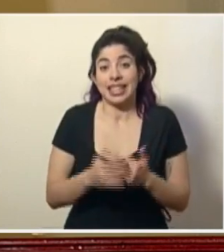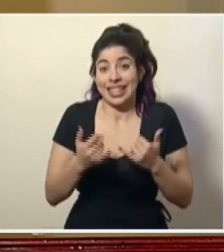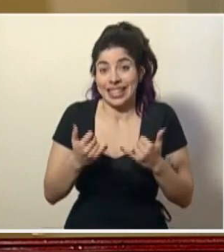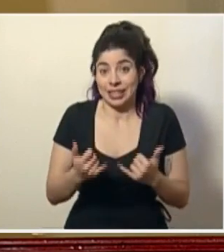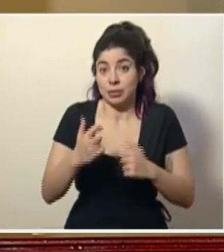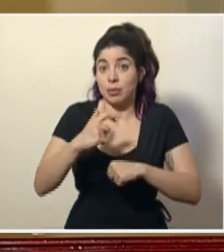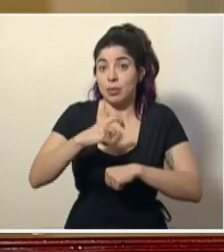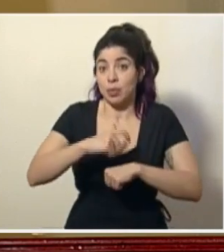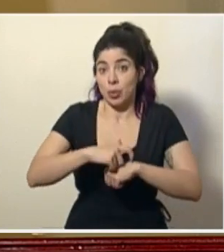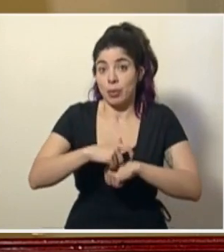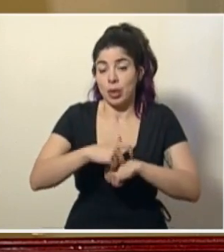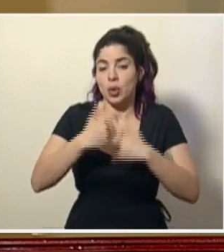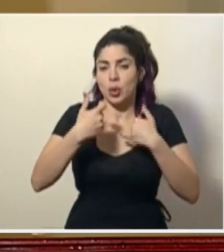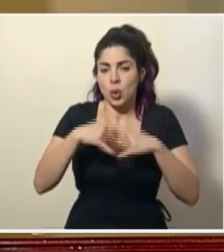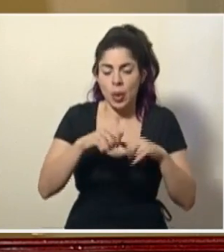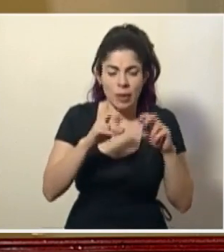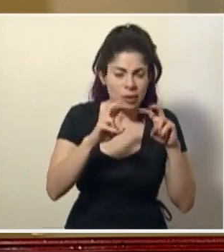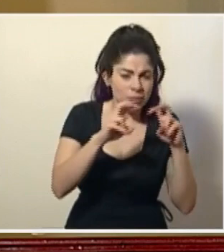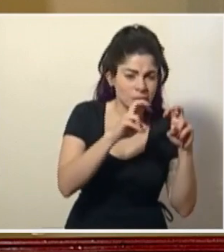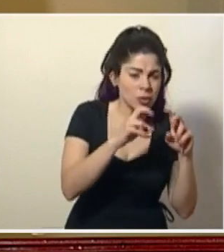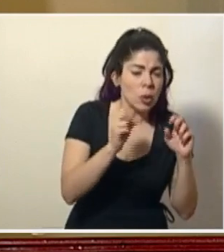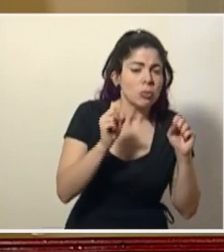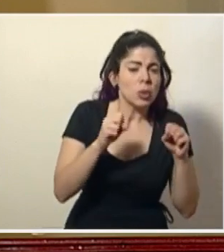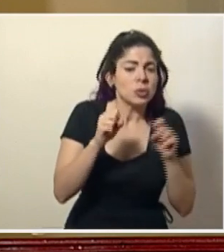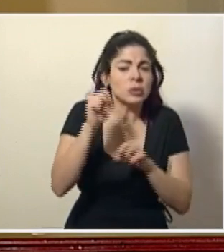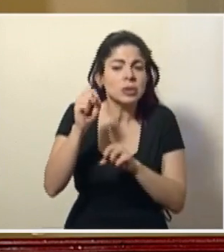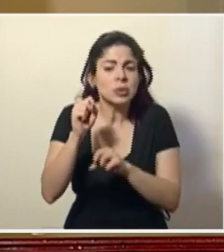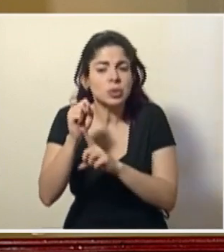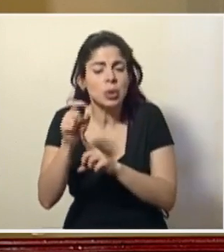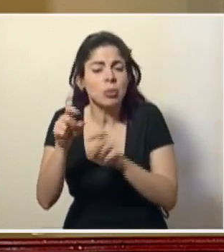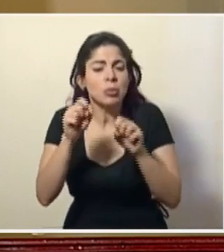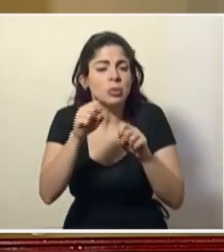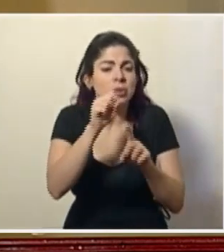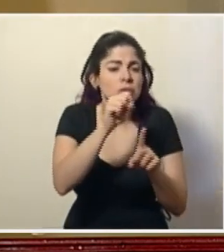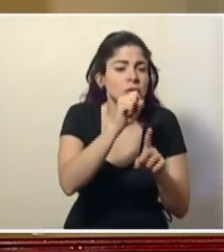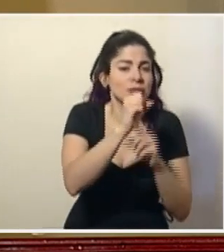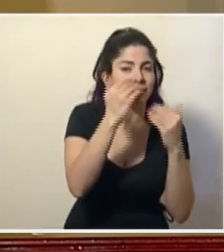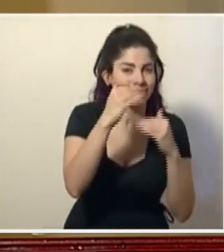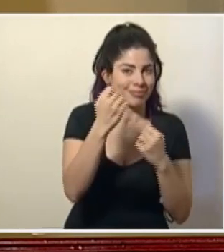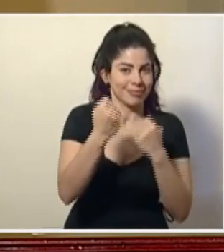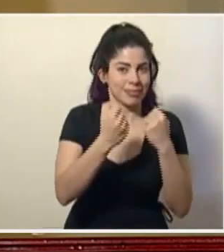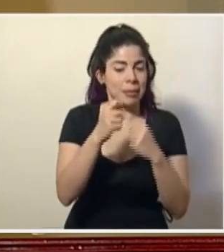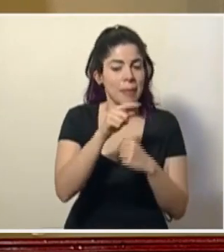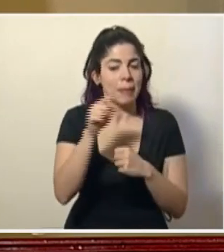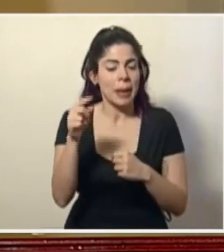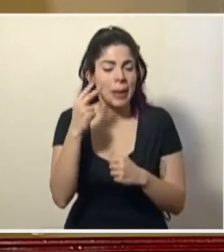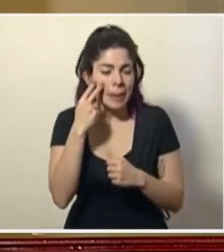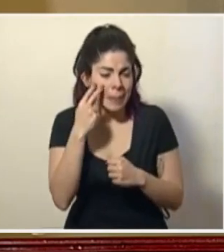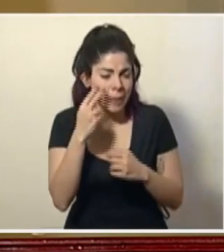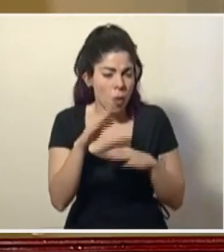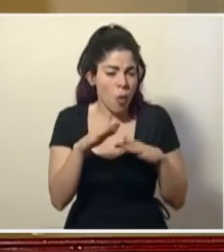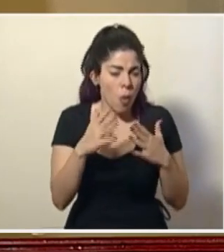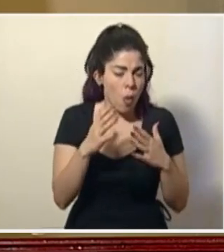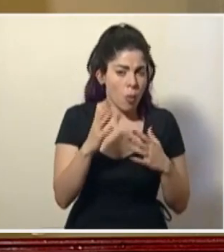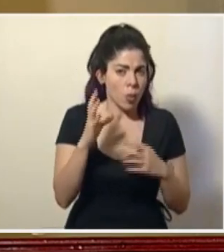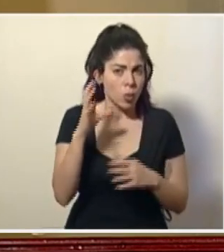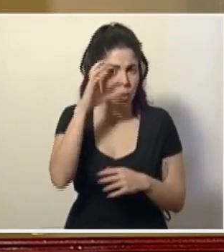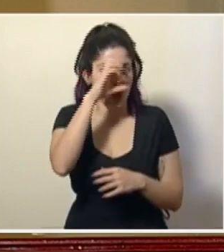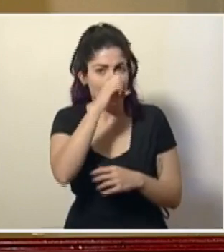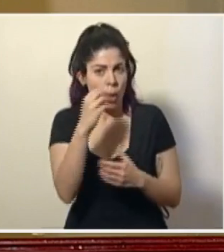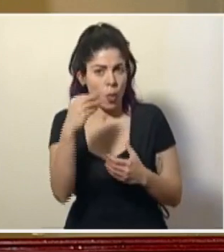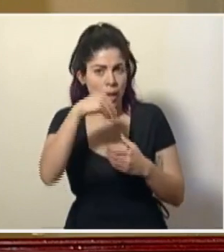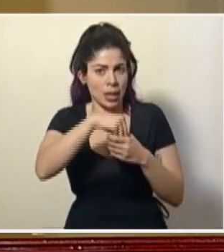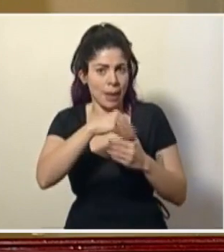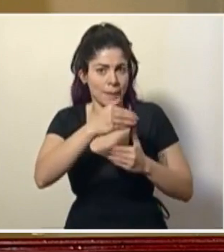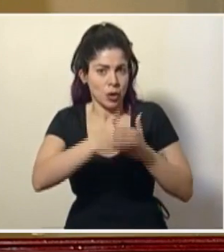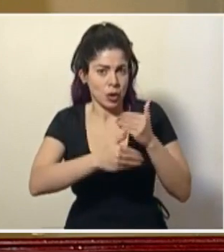Está en este momento revisándose varios escenarios también de la restricción vehicular para que puedan ser considerados en los diferentes